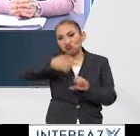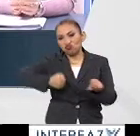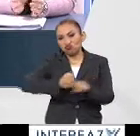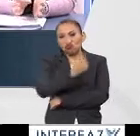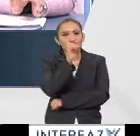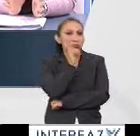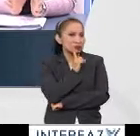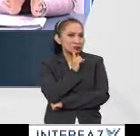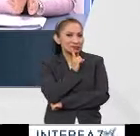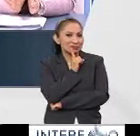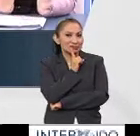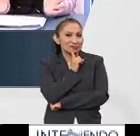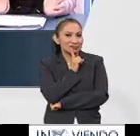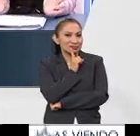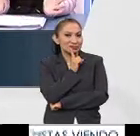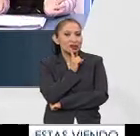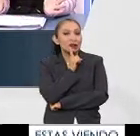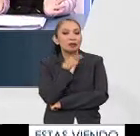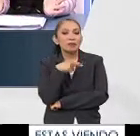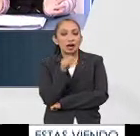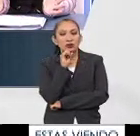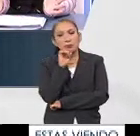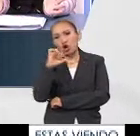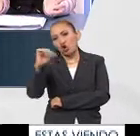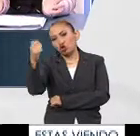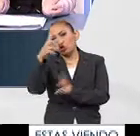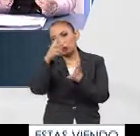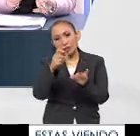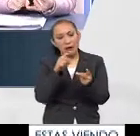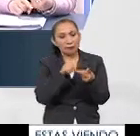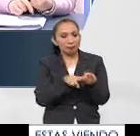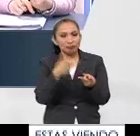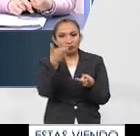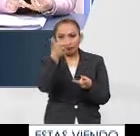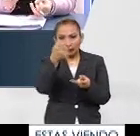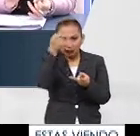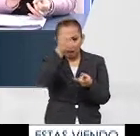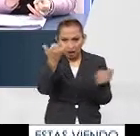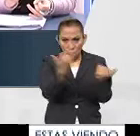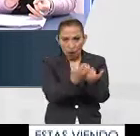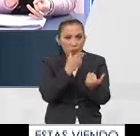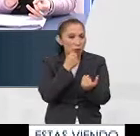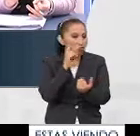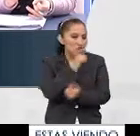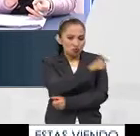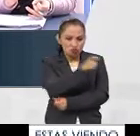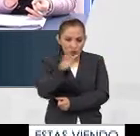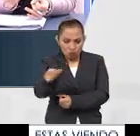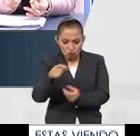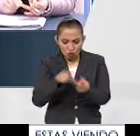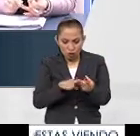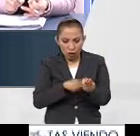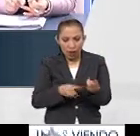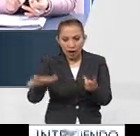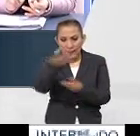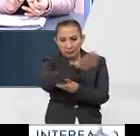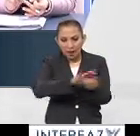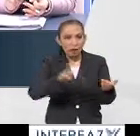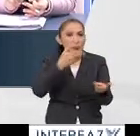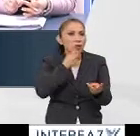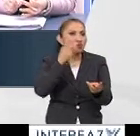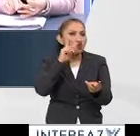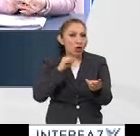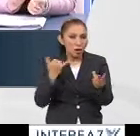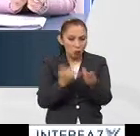género, pero tenemos todos los demás temas, presupuestos con perspectiva de género, medio ambiente y